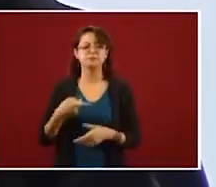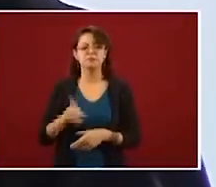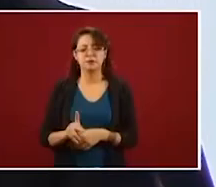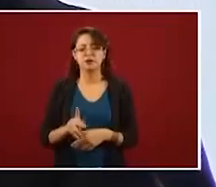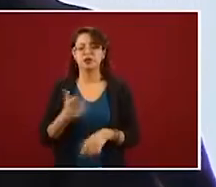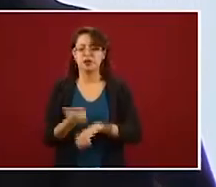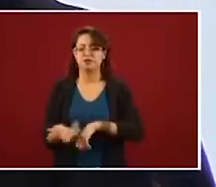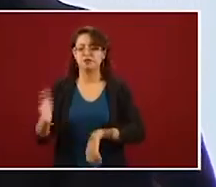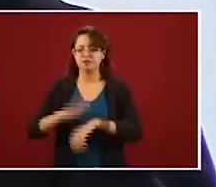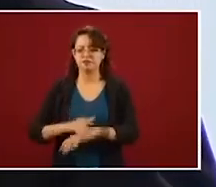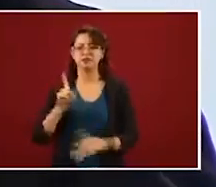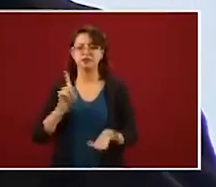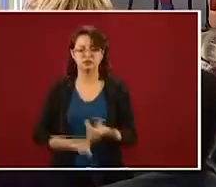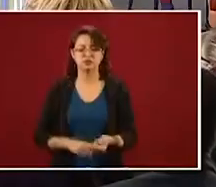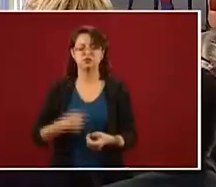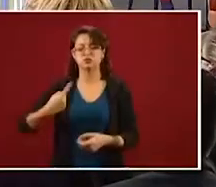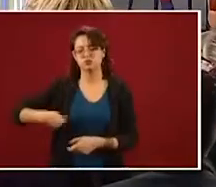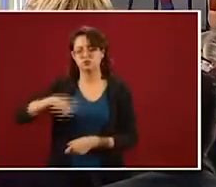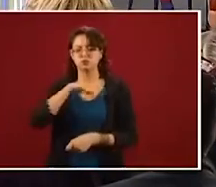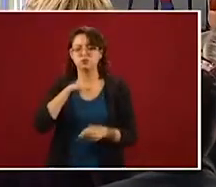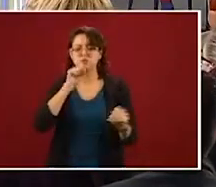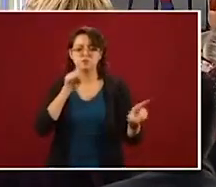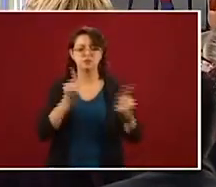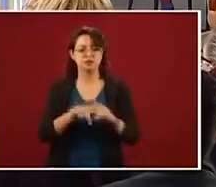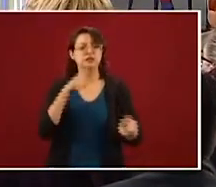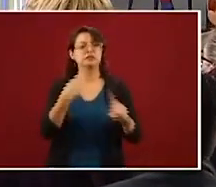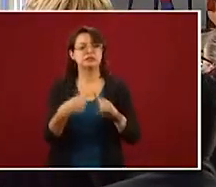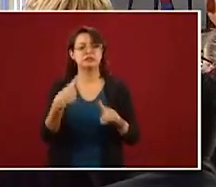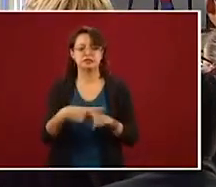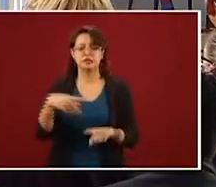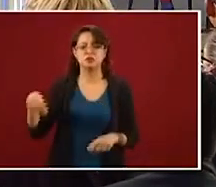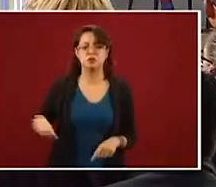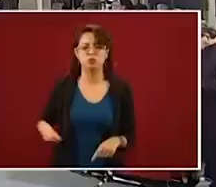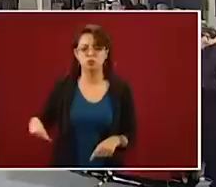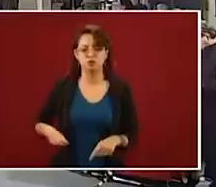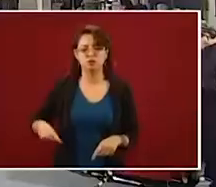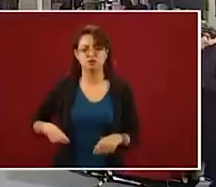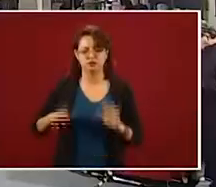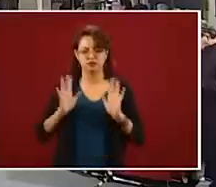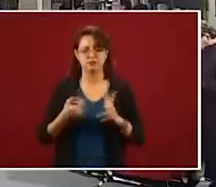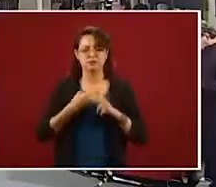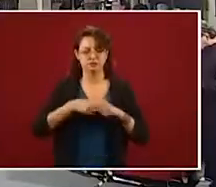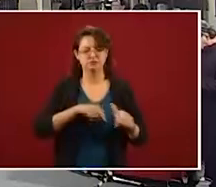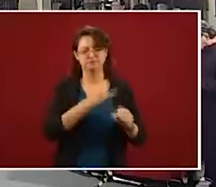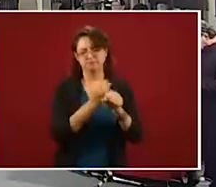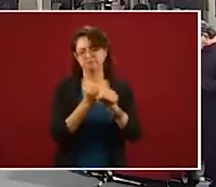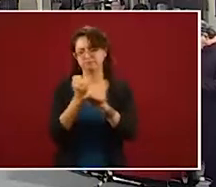en lo administrativo ya estamos también deslindando las responsabilidades en particular.